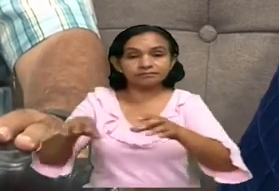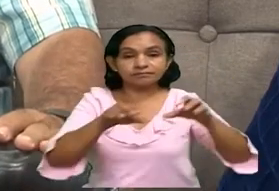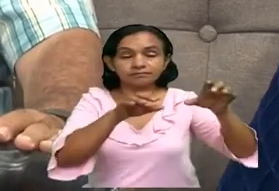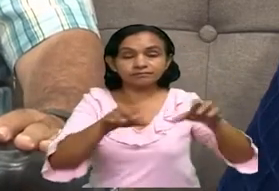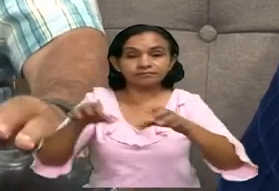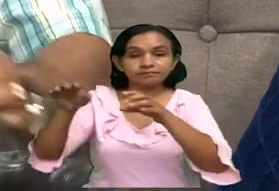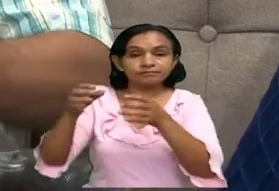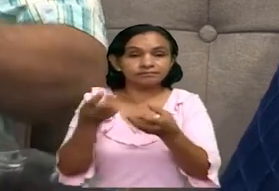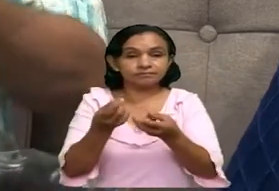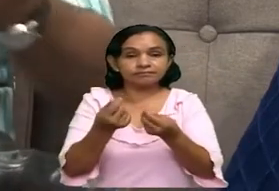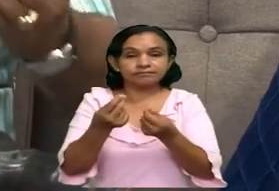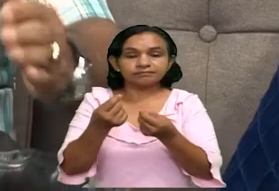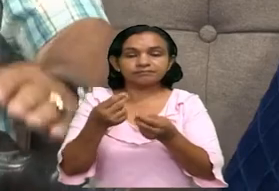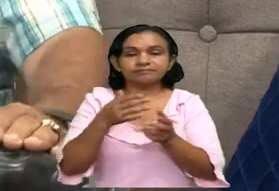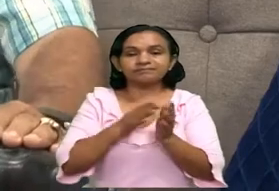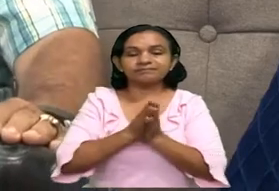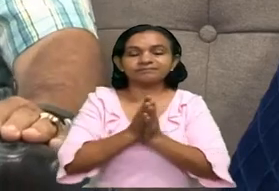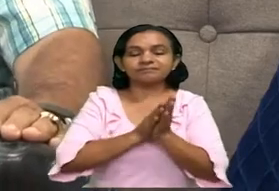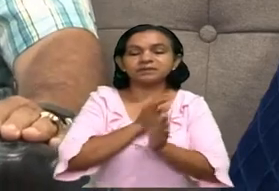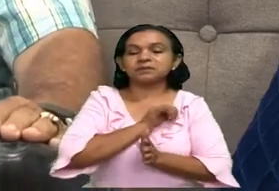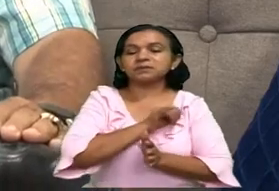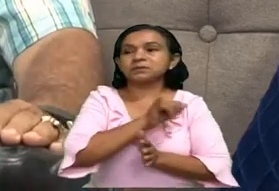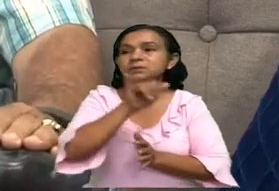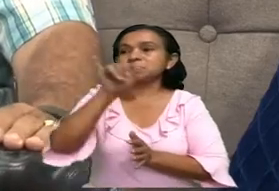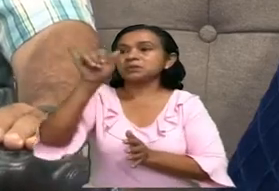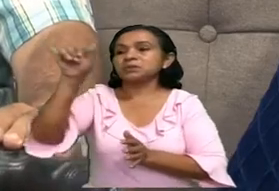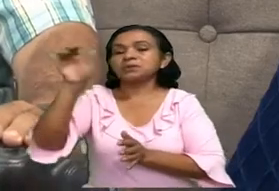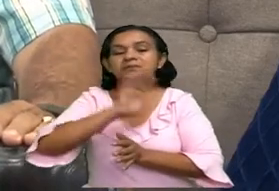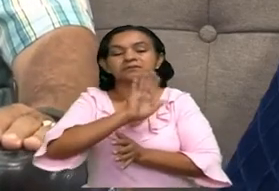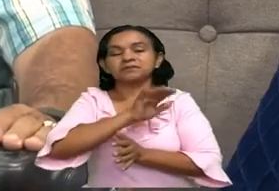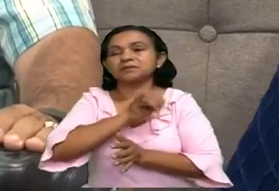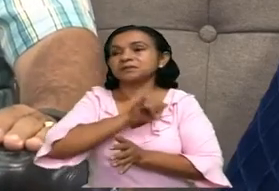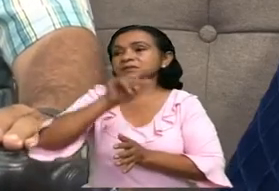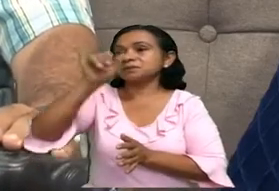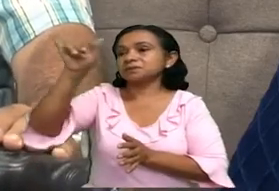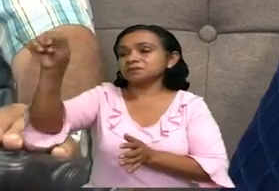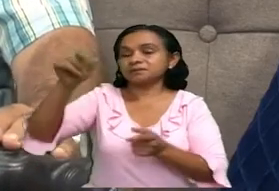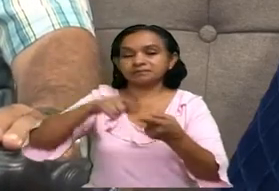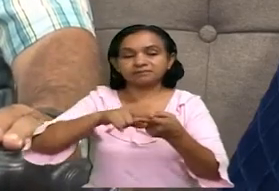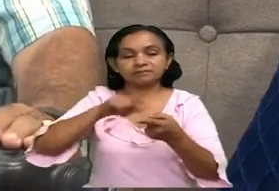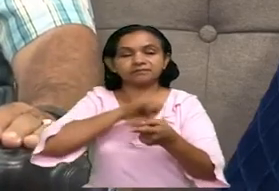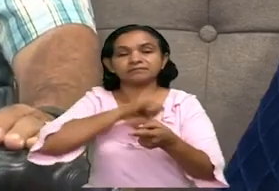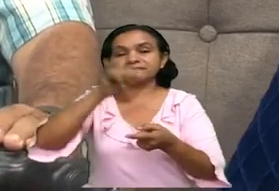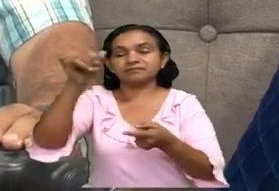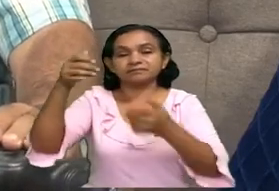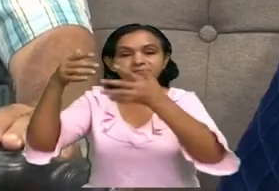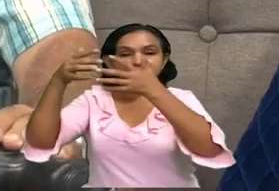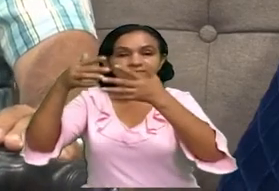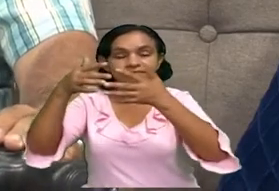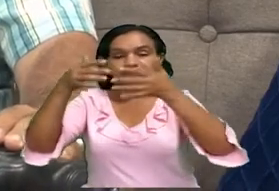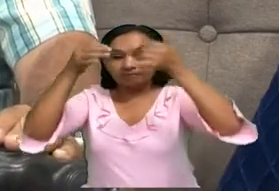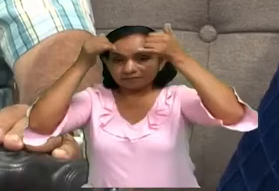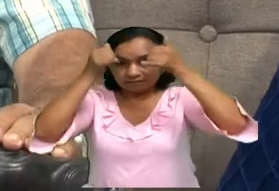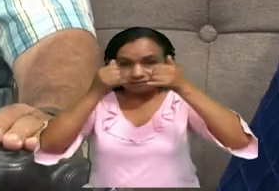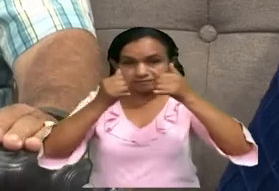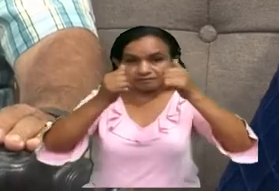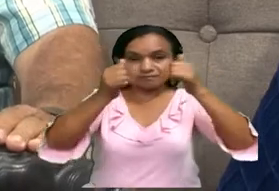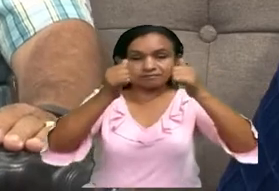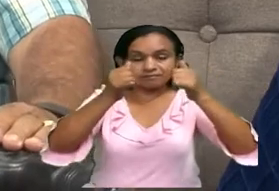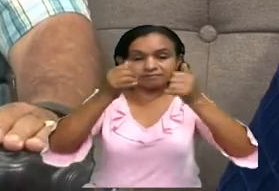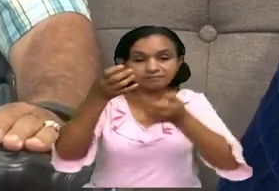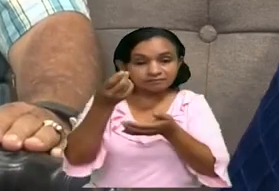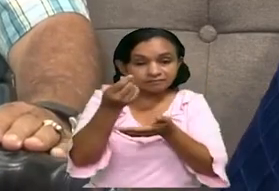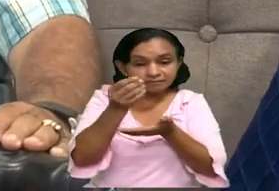generan utilidades se van de viaje a Europa, ¿verdad? O se van de viaje a los Estados Unidos. Okay. El ganadero cuando genera utilidades